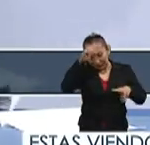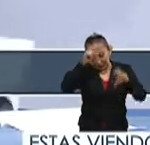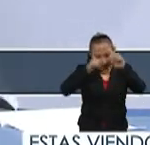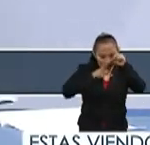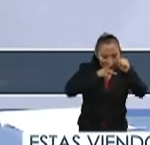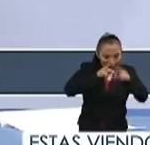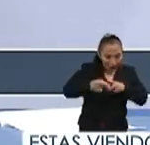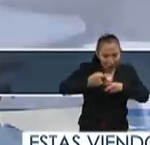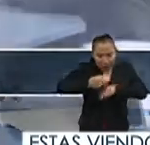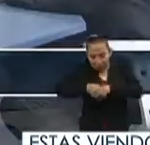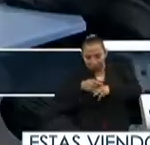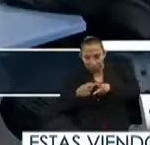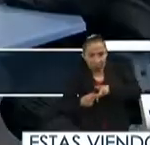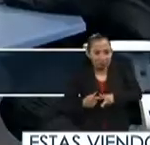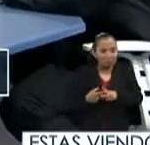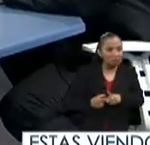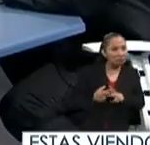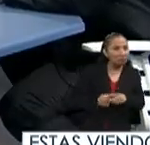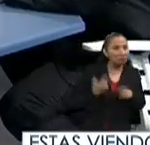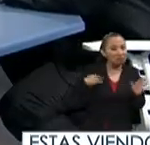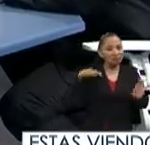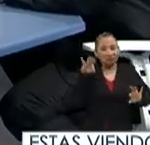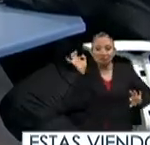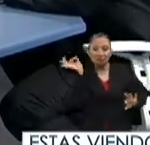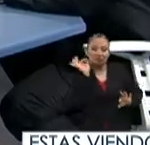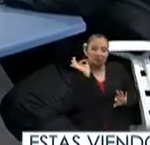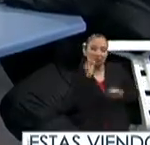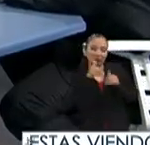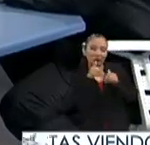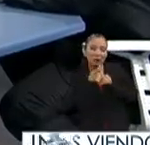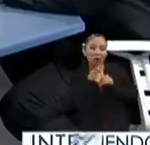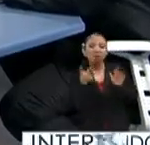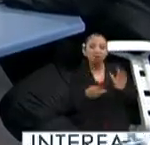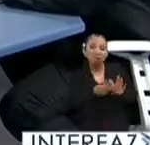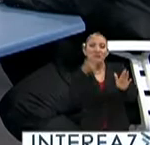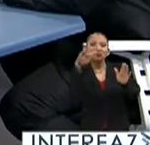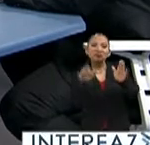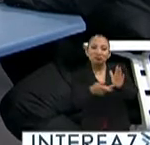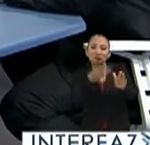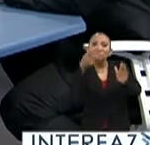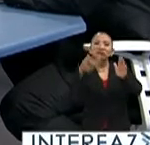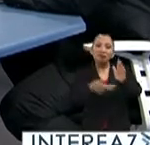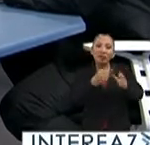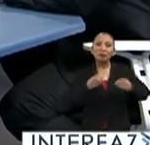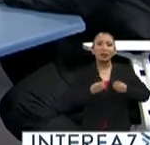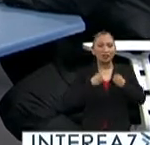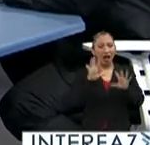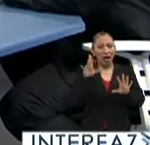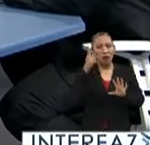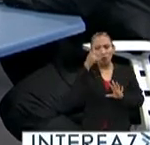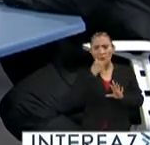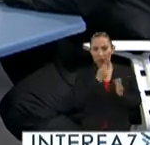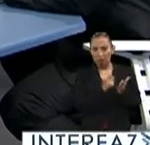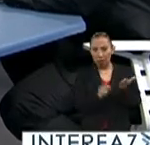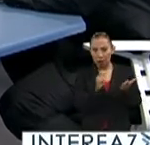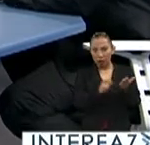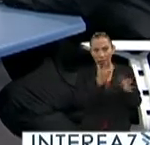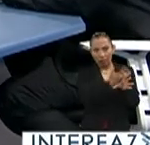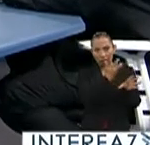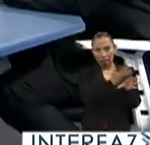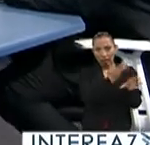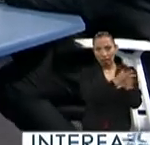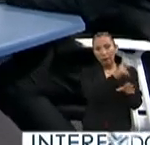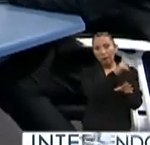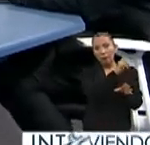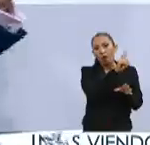con estadísticas, las probabilidades como una constante en nuestra vida. Hay un escritor estadounidense que se